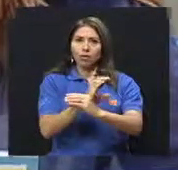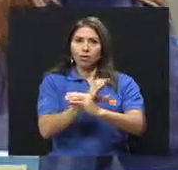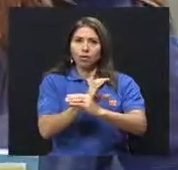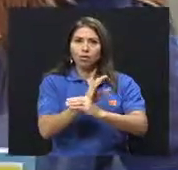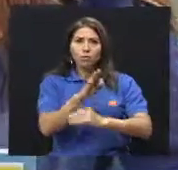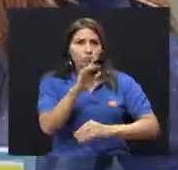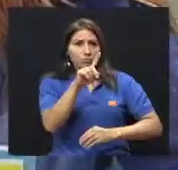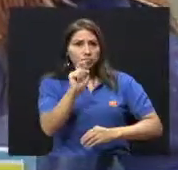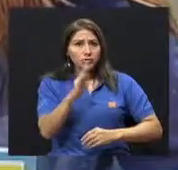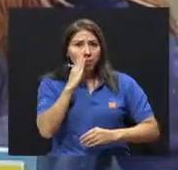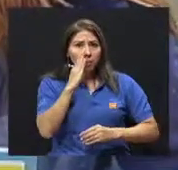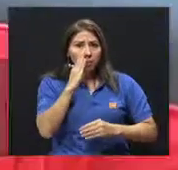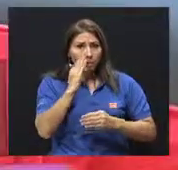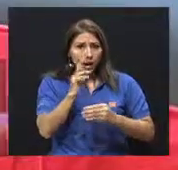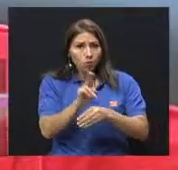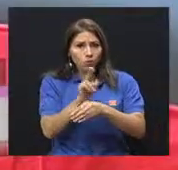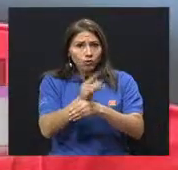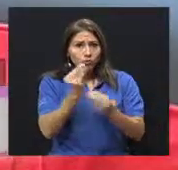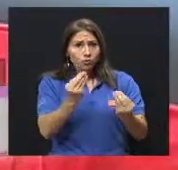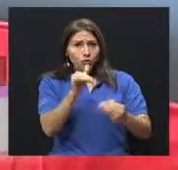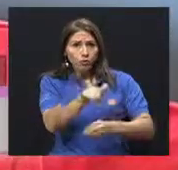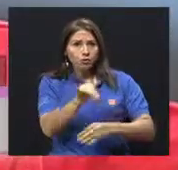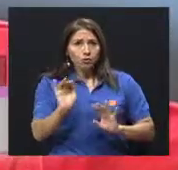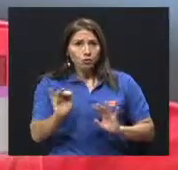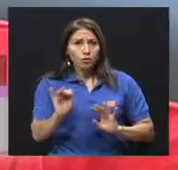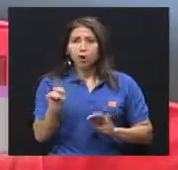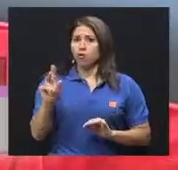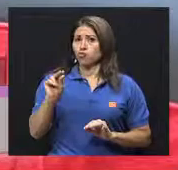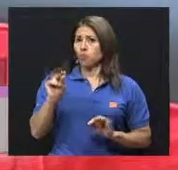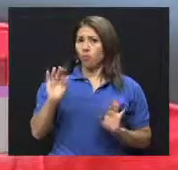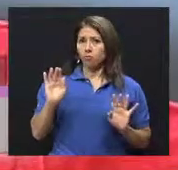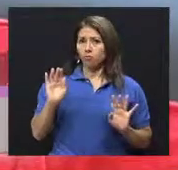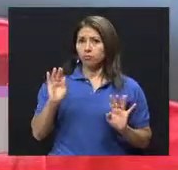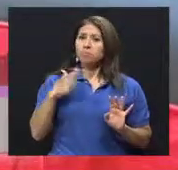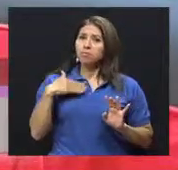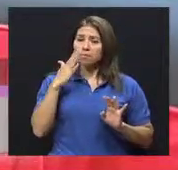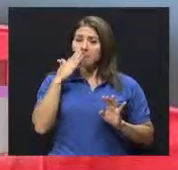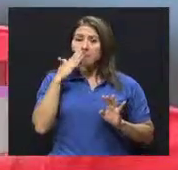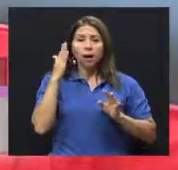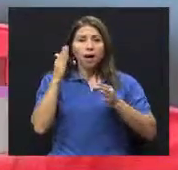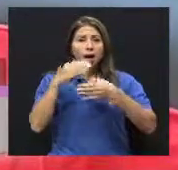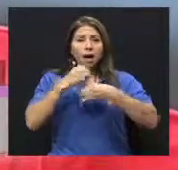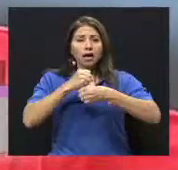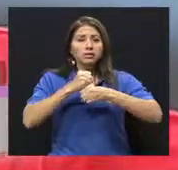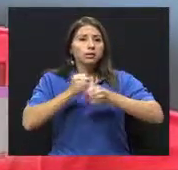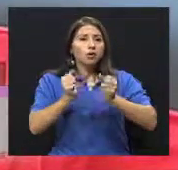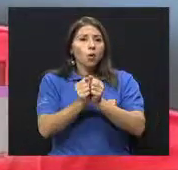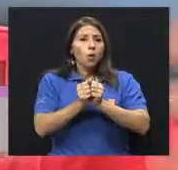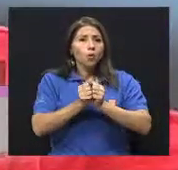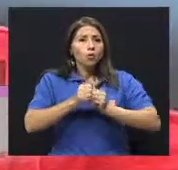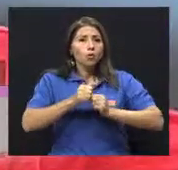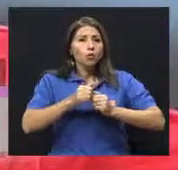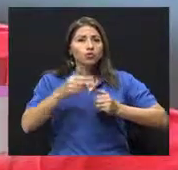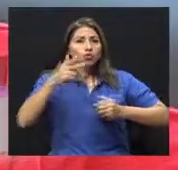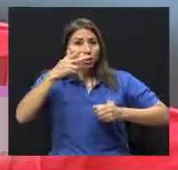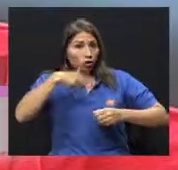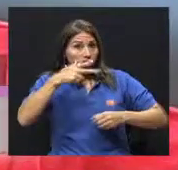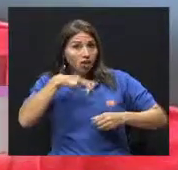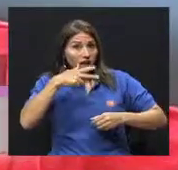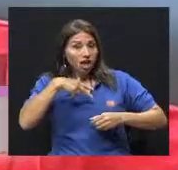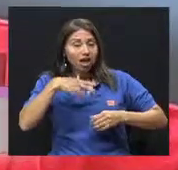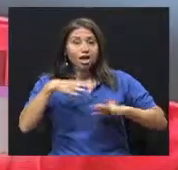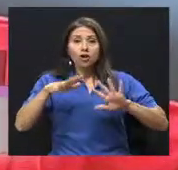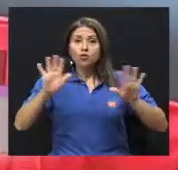mamá cocina mucho con eso, Derek? No. No, él lo hace con el arroz. Con chile y le echa de